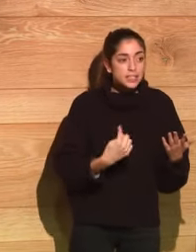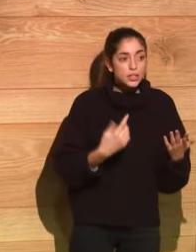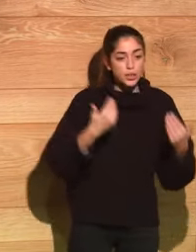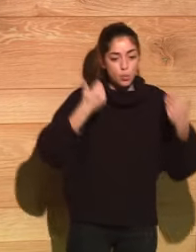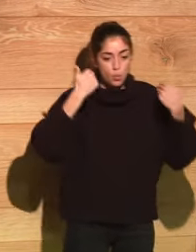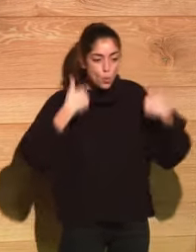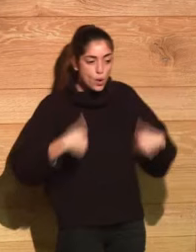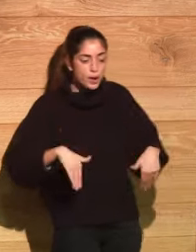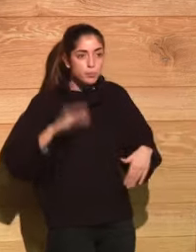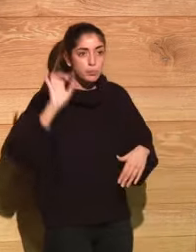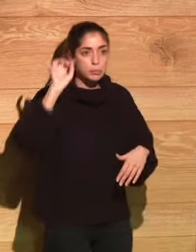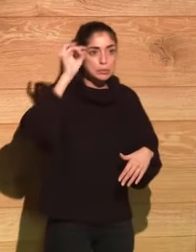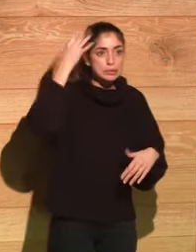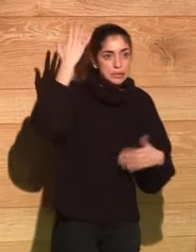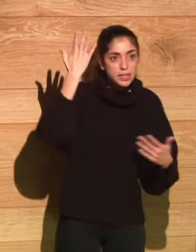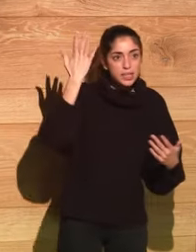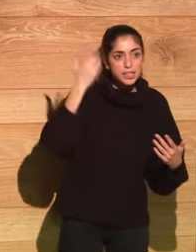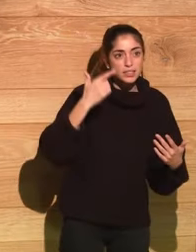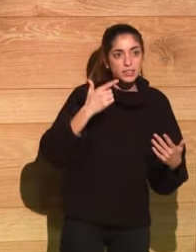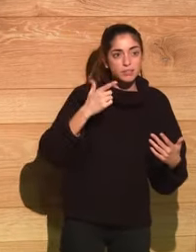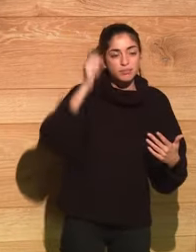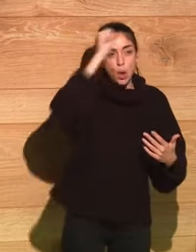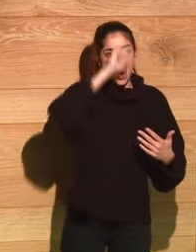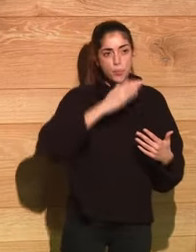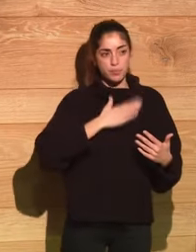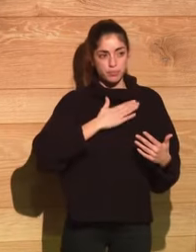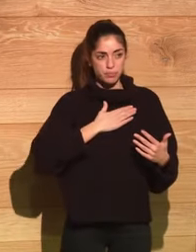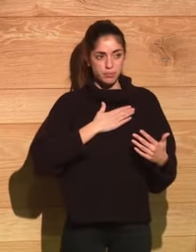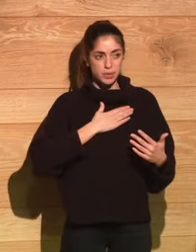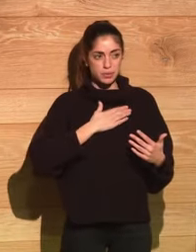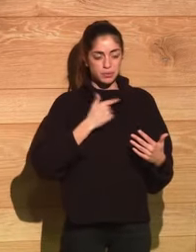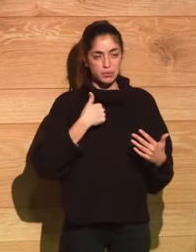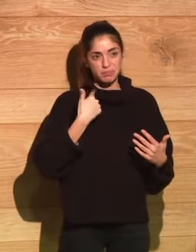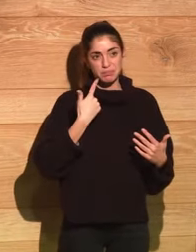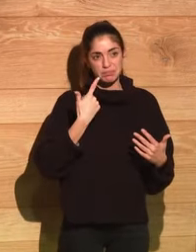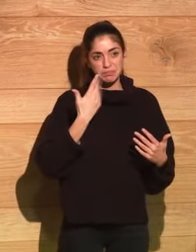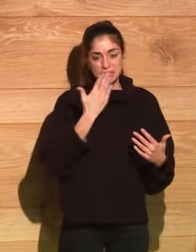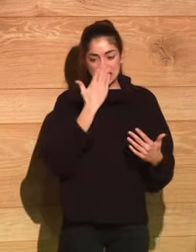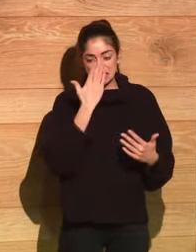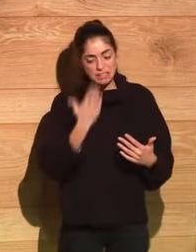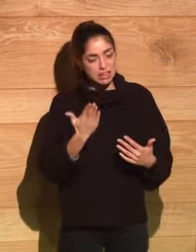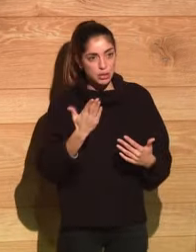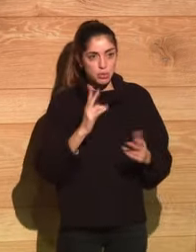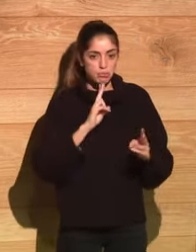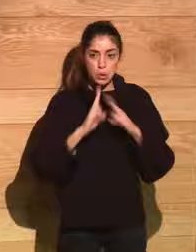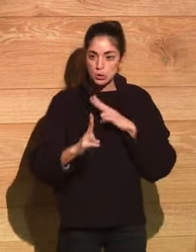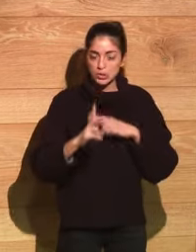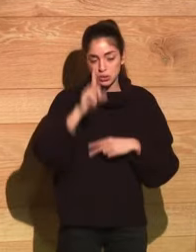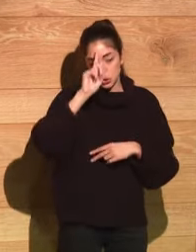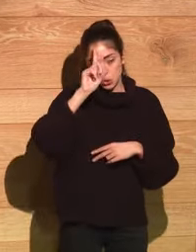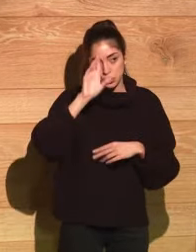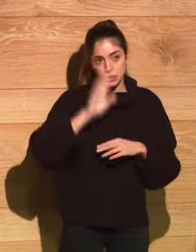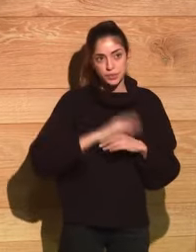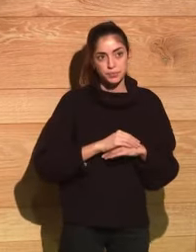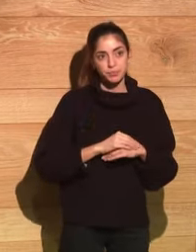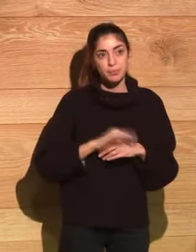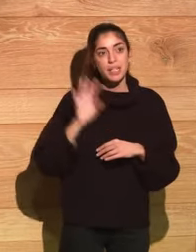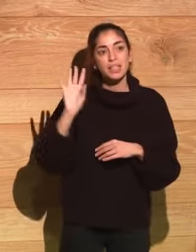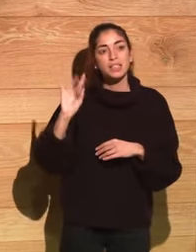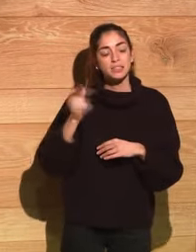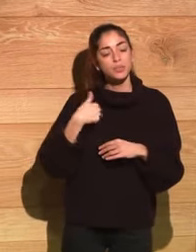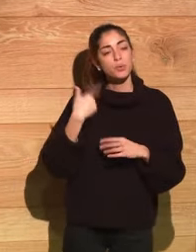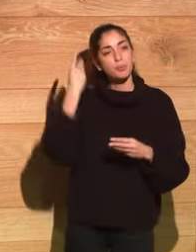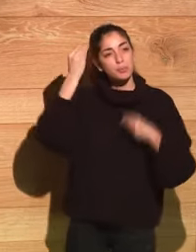las ideas, no sé. Para mí es un... Sinceramente no sabría contestar. Sí, además creo que es